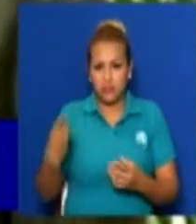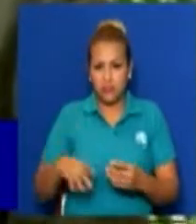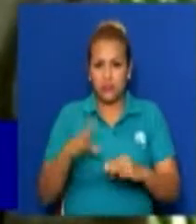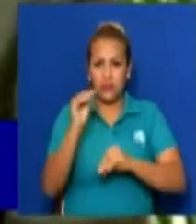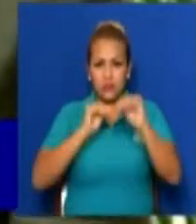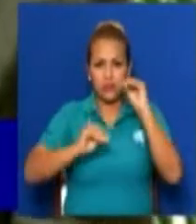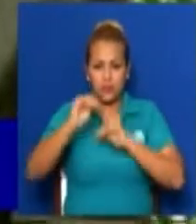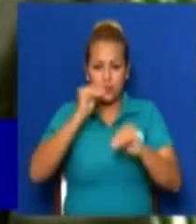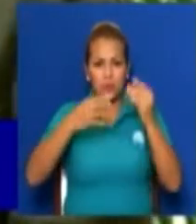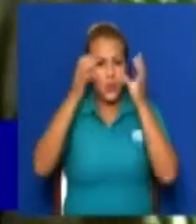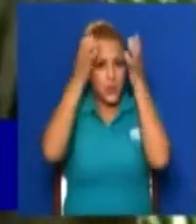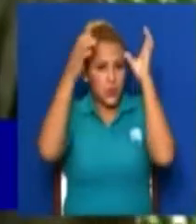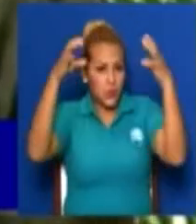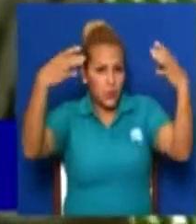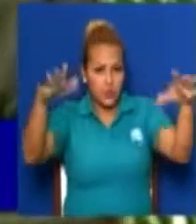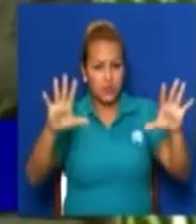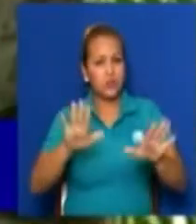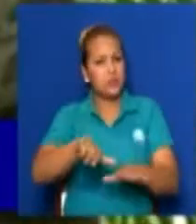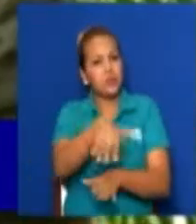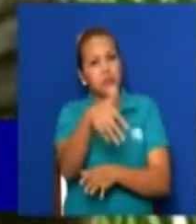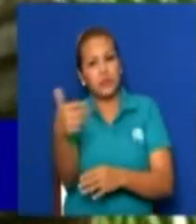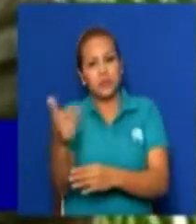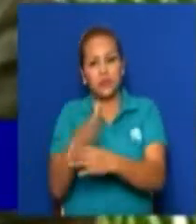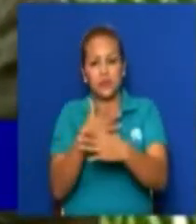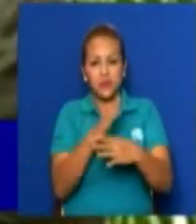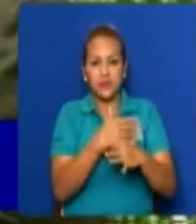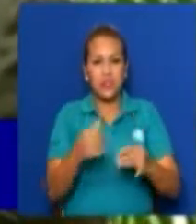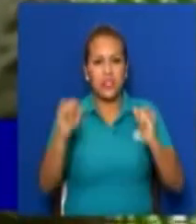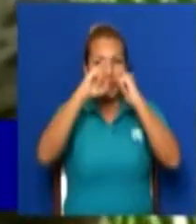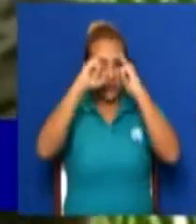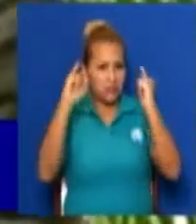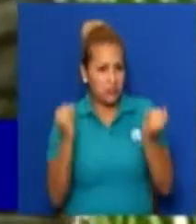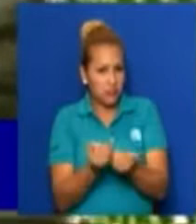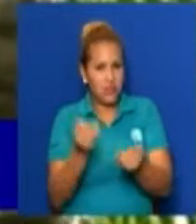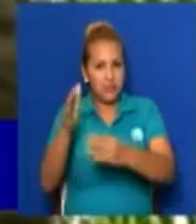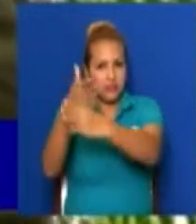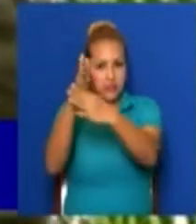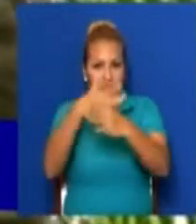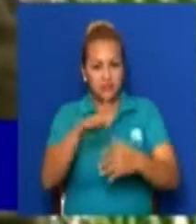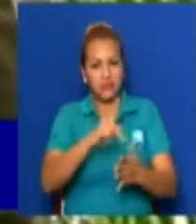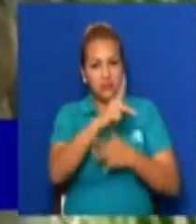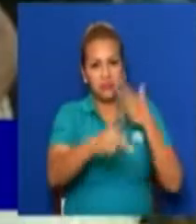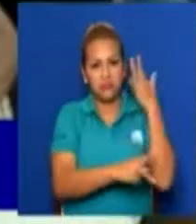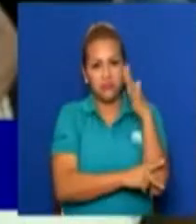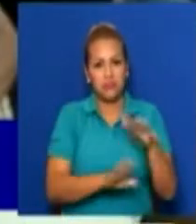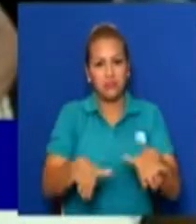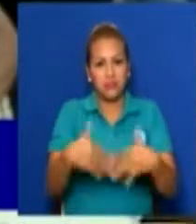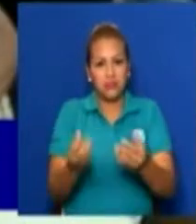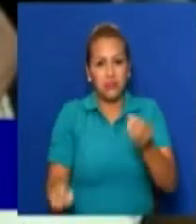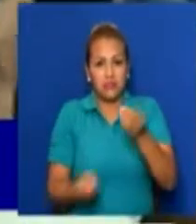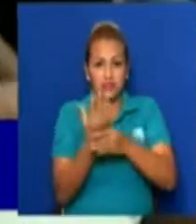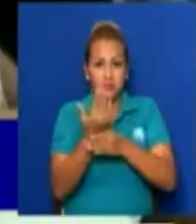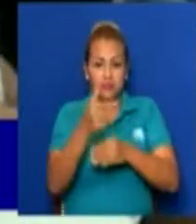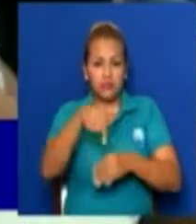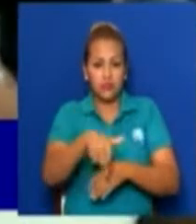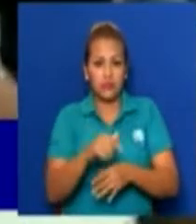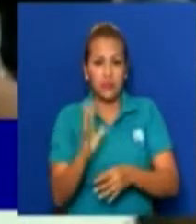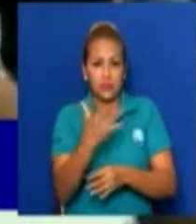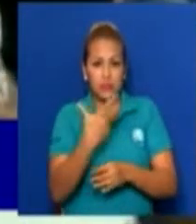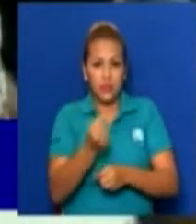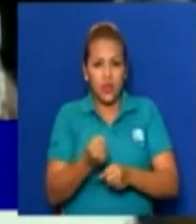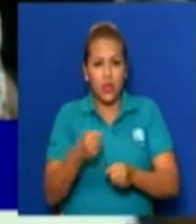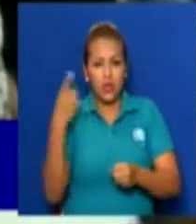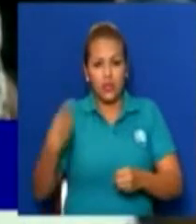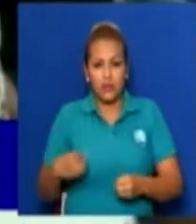y Culturales y otros tratados internacionales, los cuales integran los derechos de las